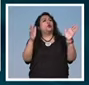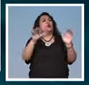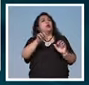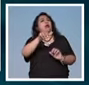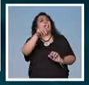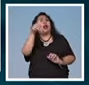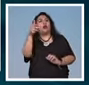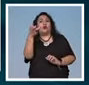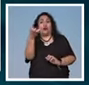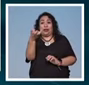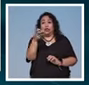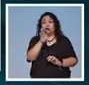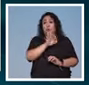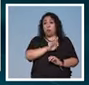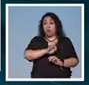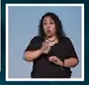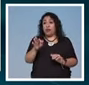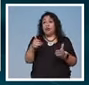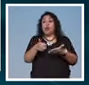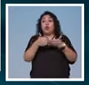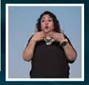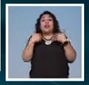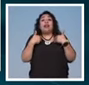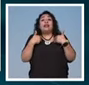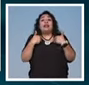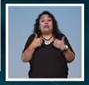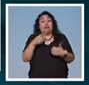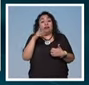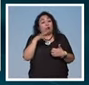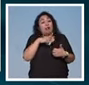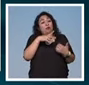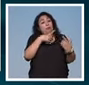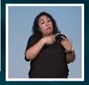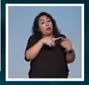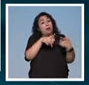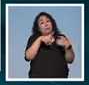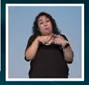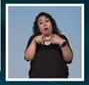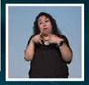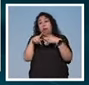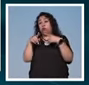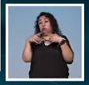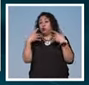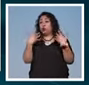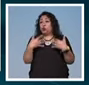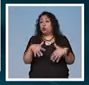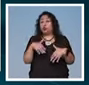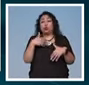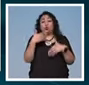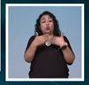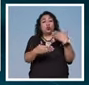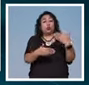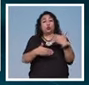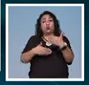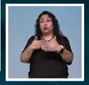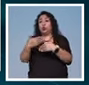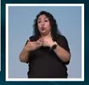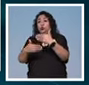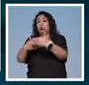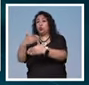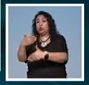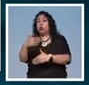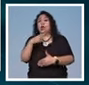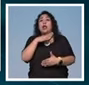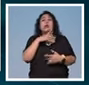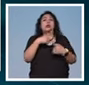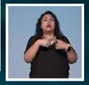y es lo que permite entender la gran diversidad, la pluralidad de caminos que sigue